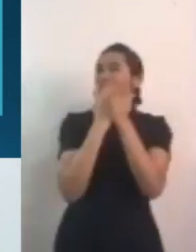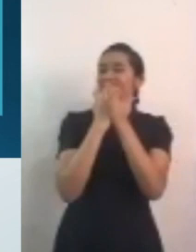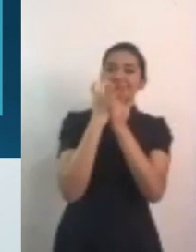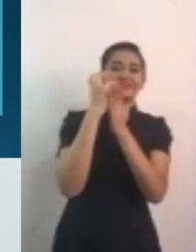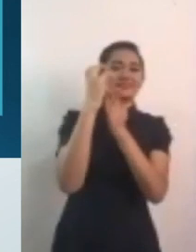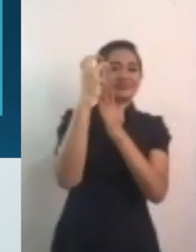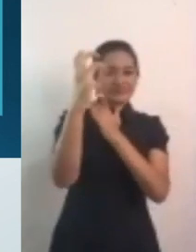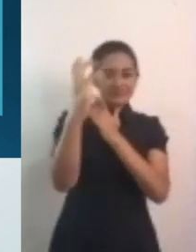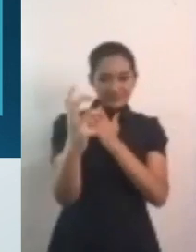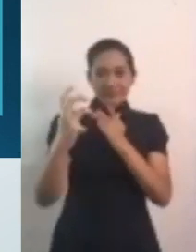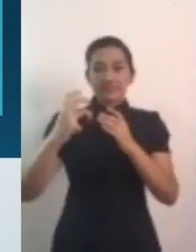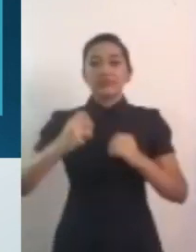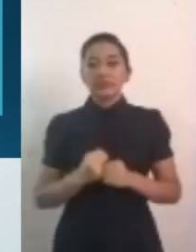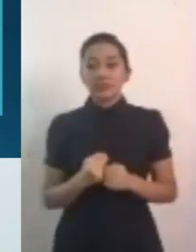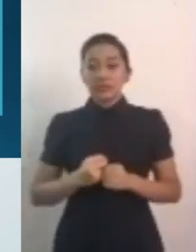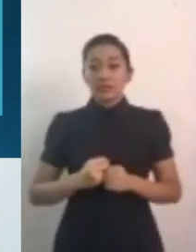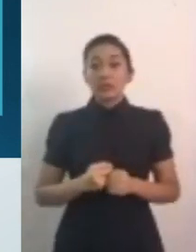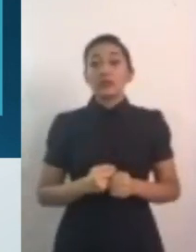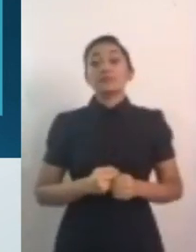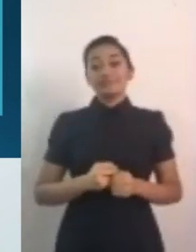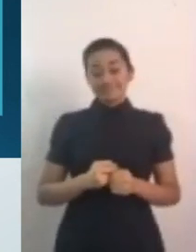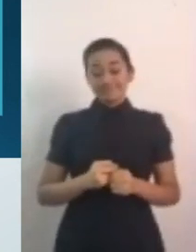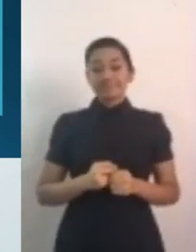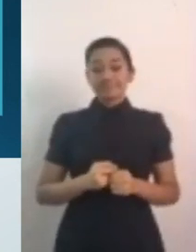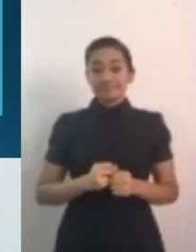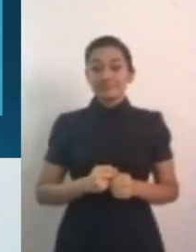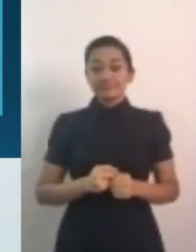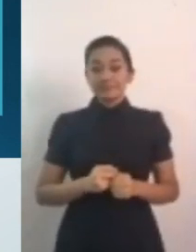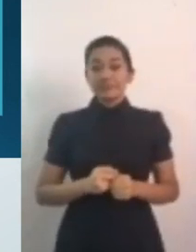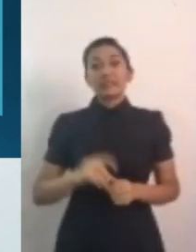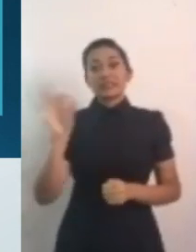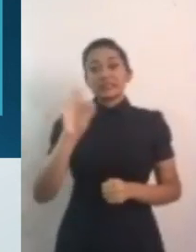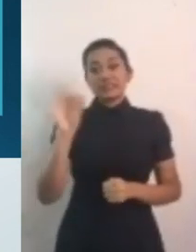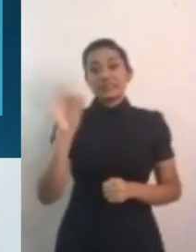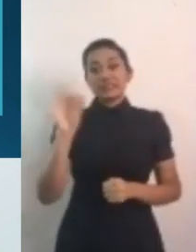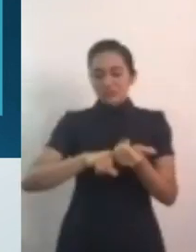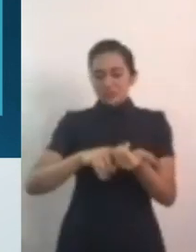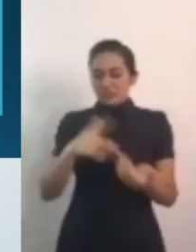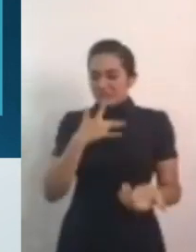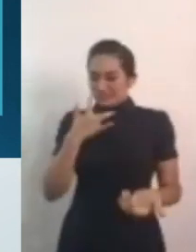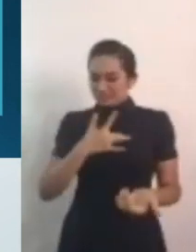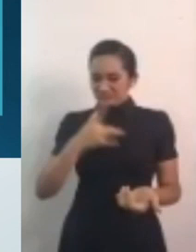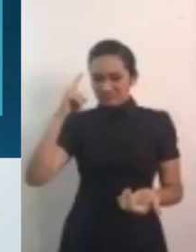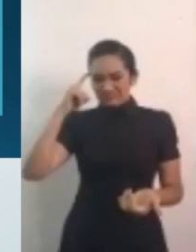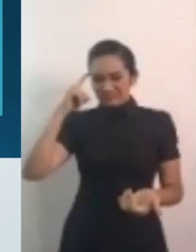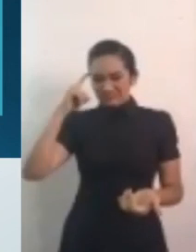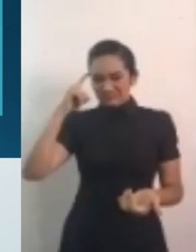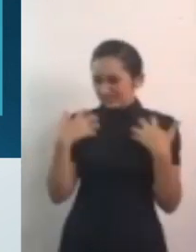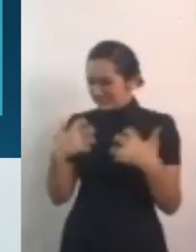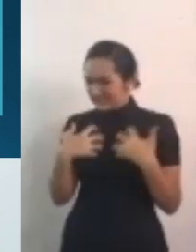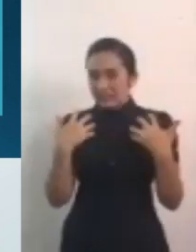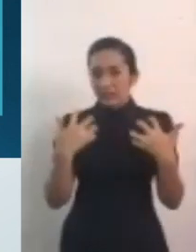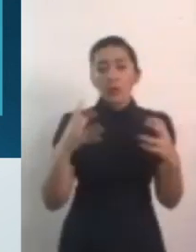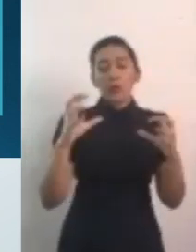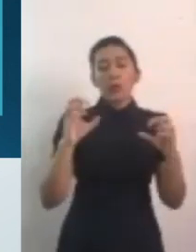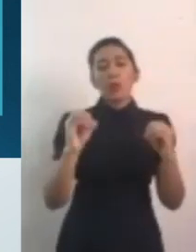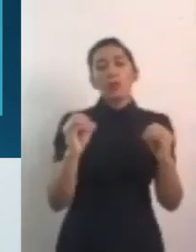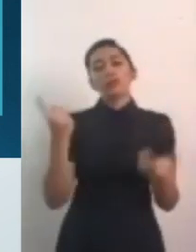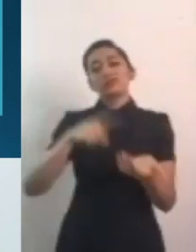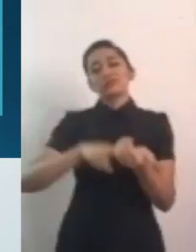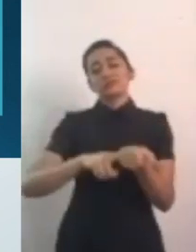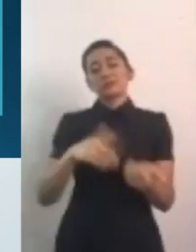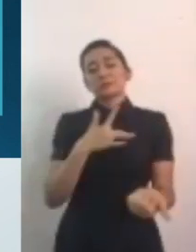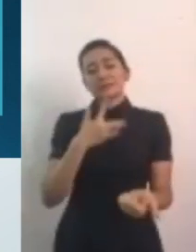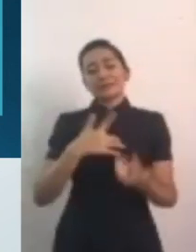sensación de posibilidad de daño, esto los lleva a enojarse o a estar más tristes. Después tenemos ahora en